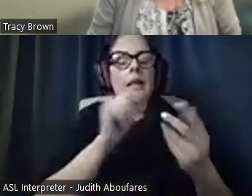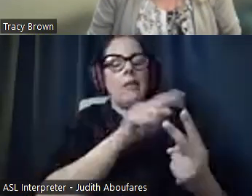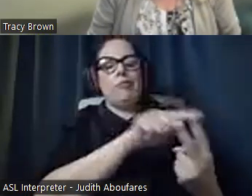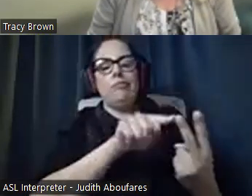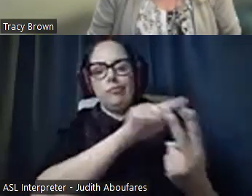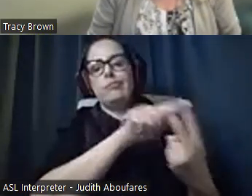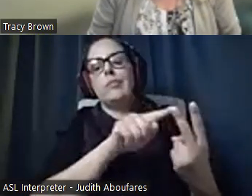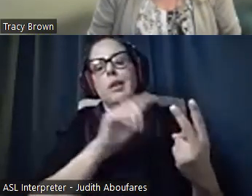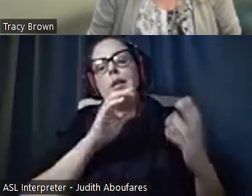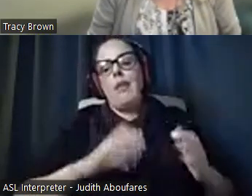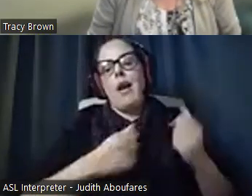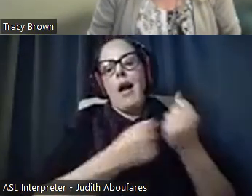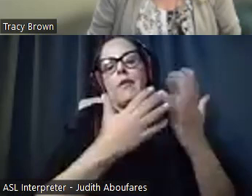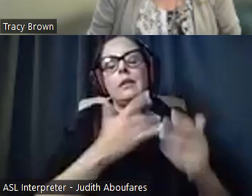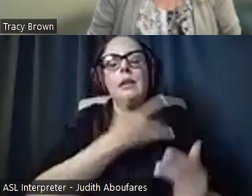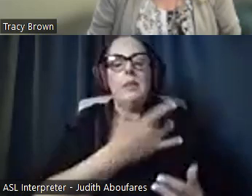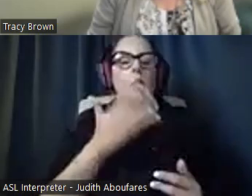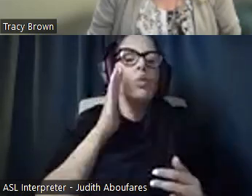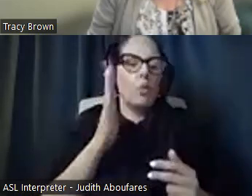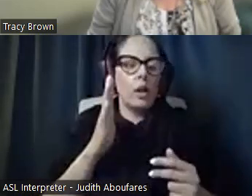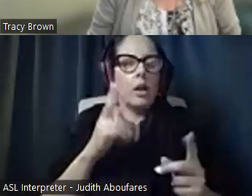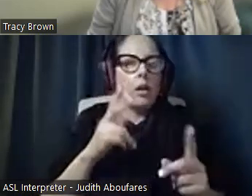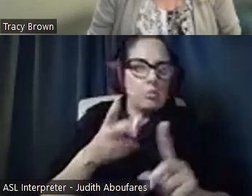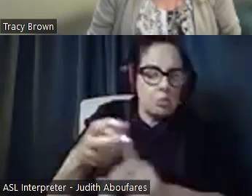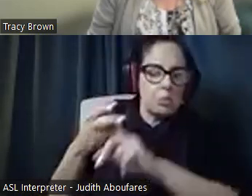enfoque y que sea